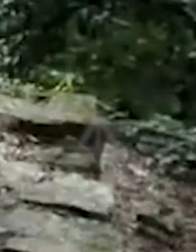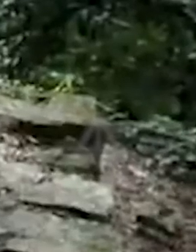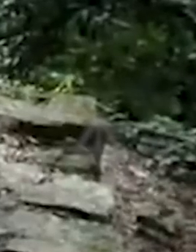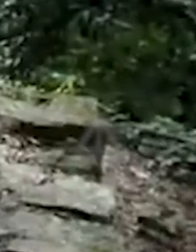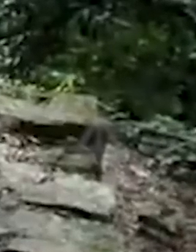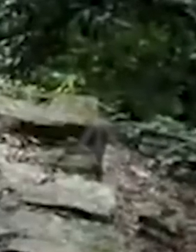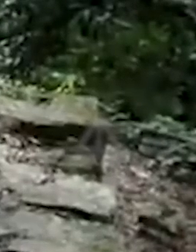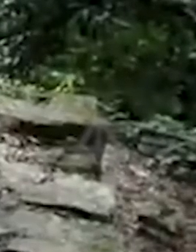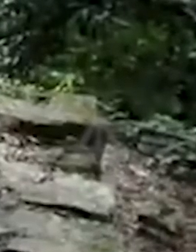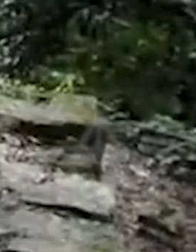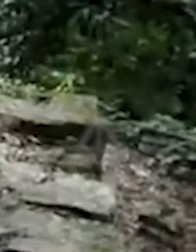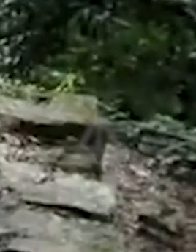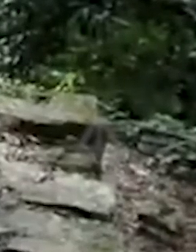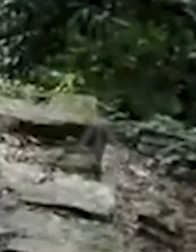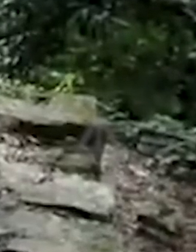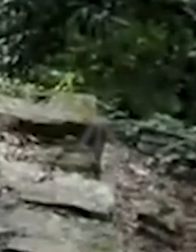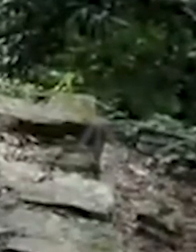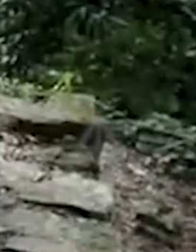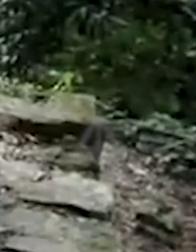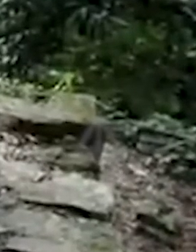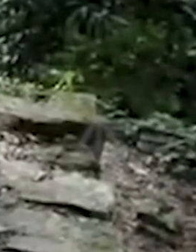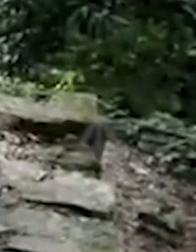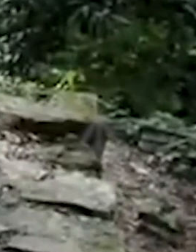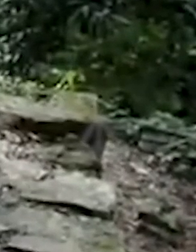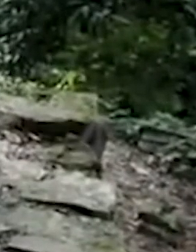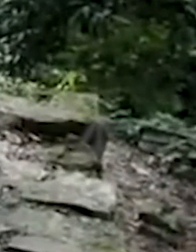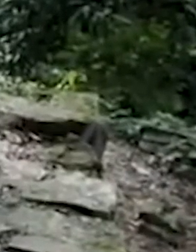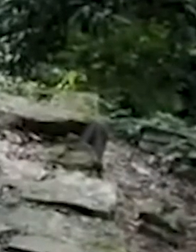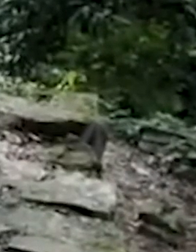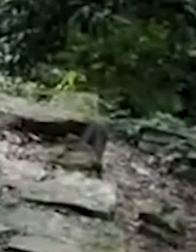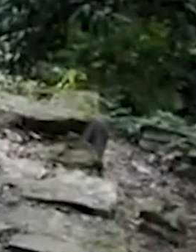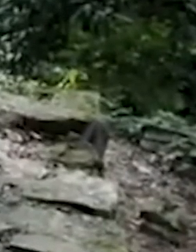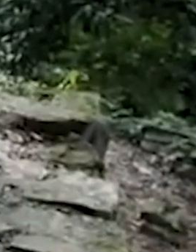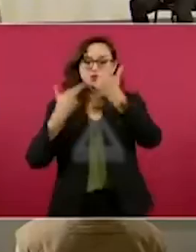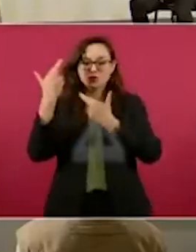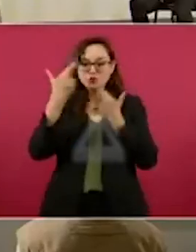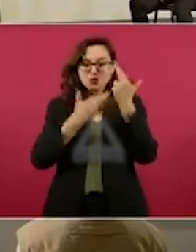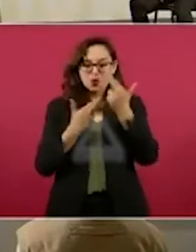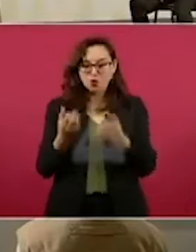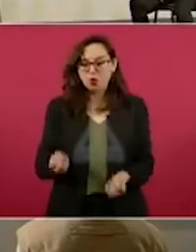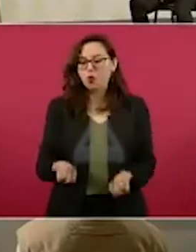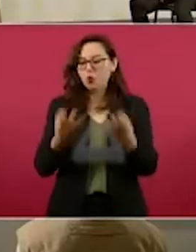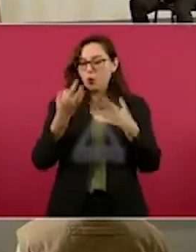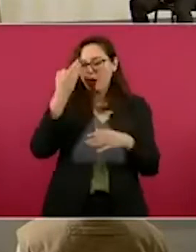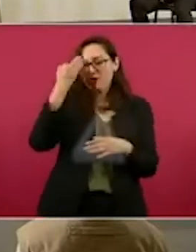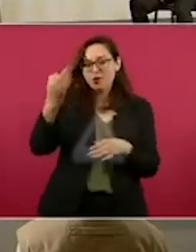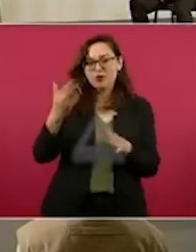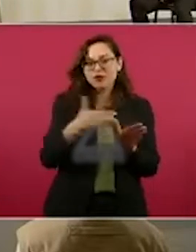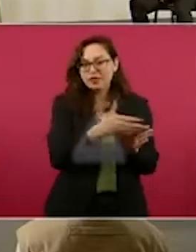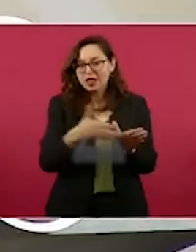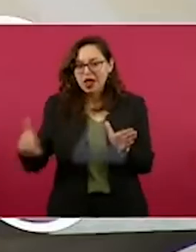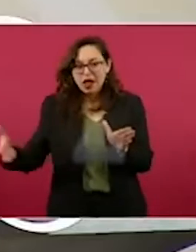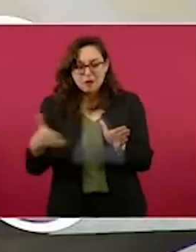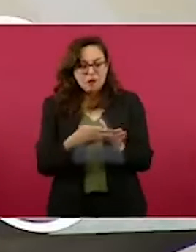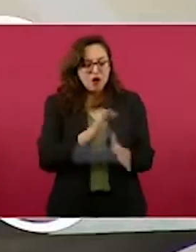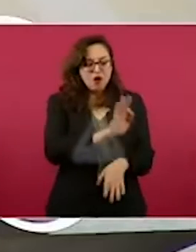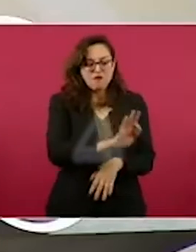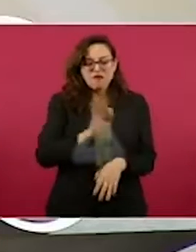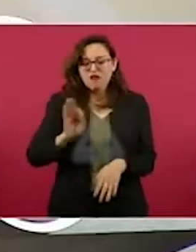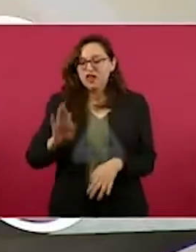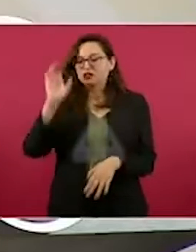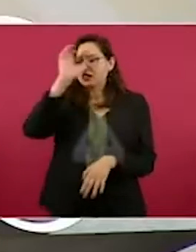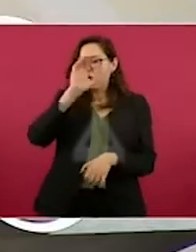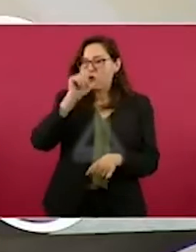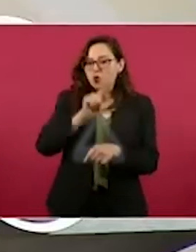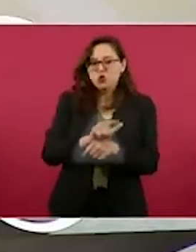que podamos a partir de ahí encontrar temporalidades, encontrar relaciones